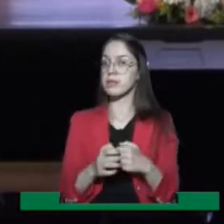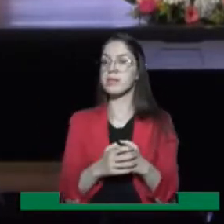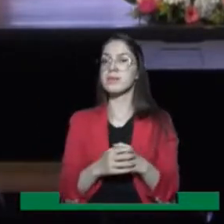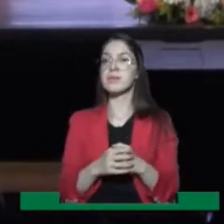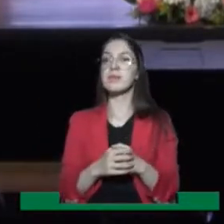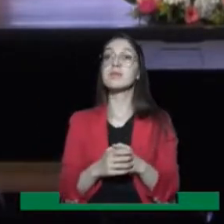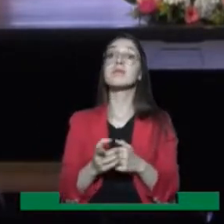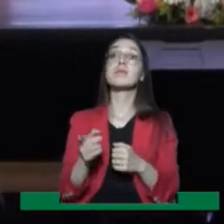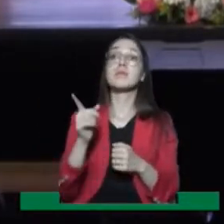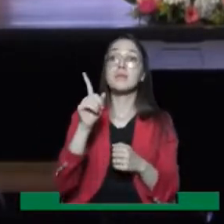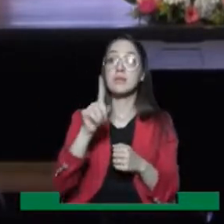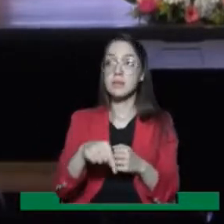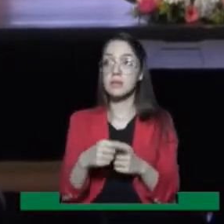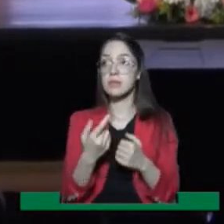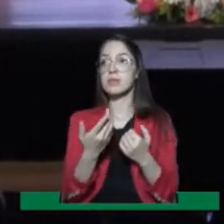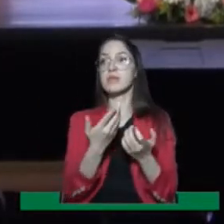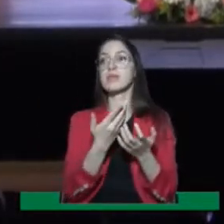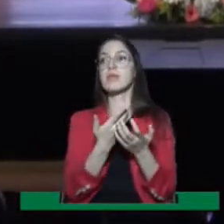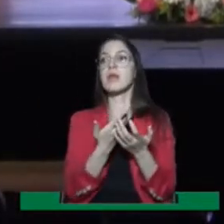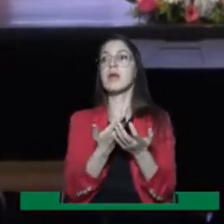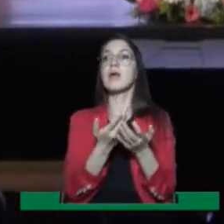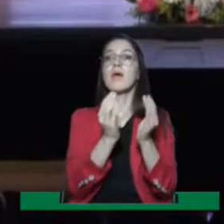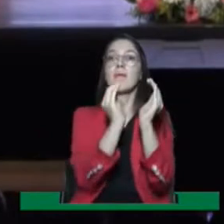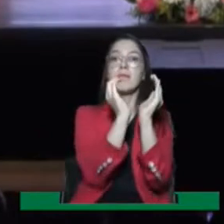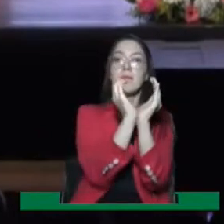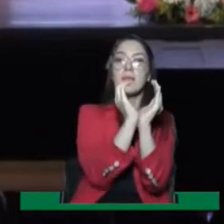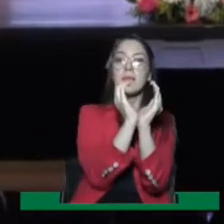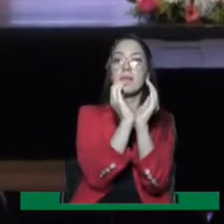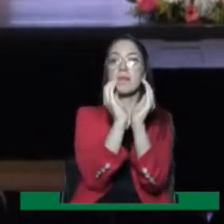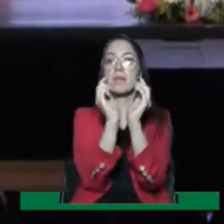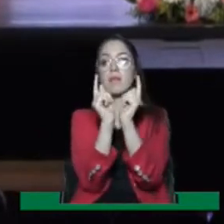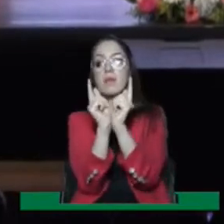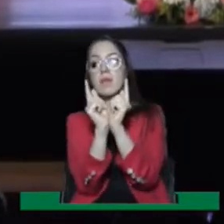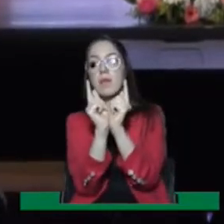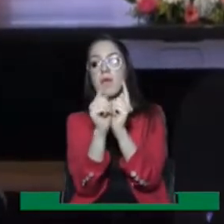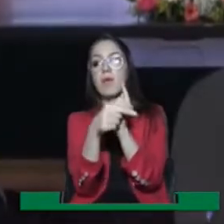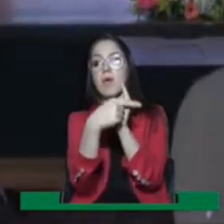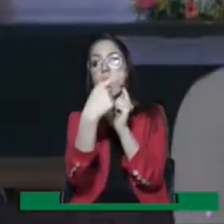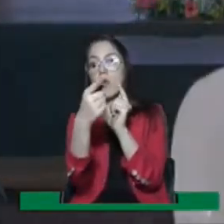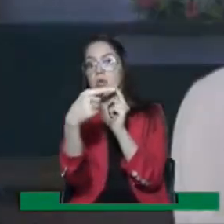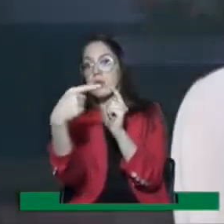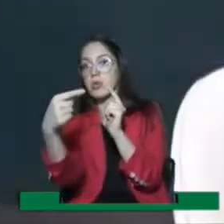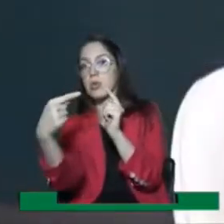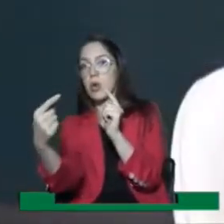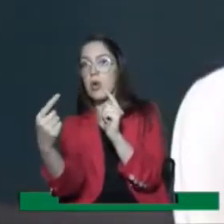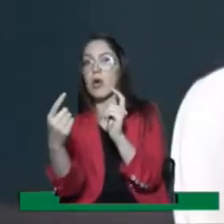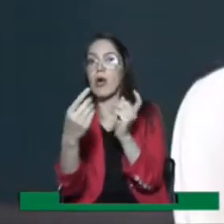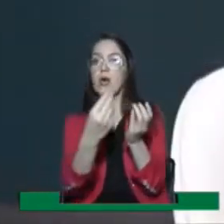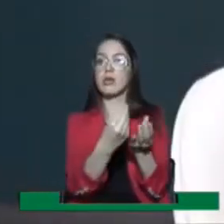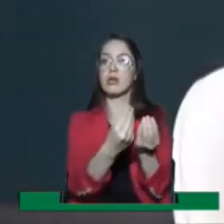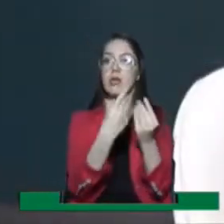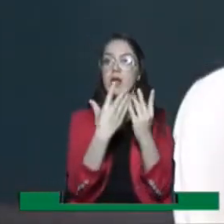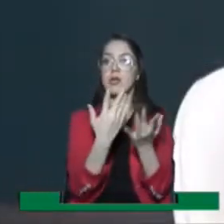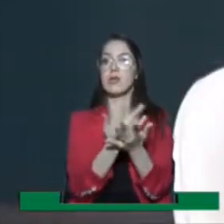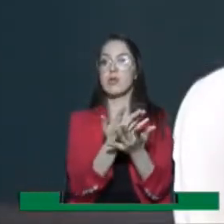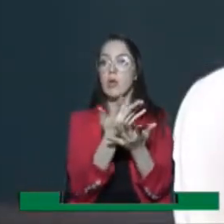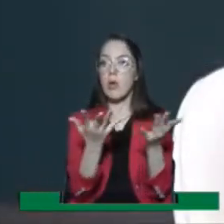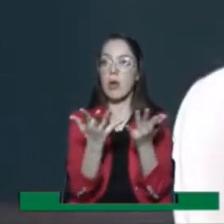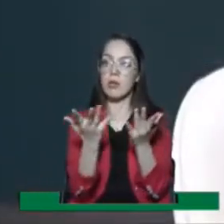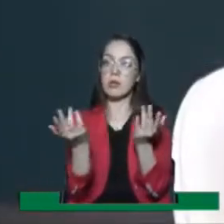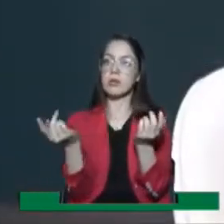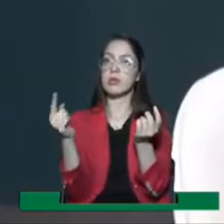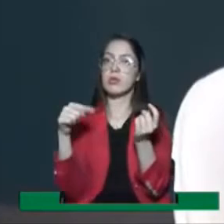nuestras cajas de compensación que históricamente el turismo social arranca por ahí es cierto todas las personas tenían ya los empresarios